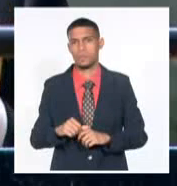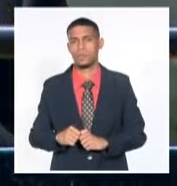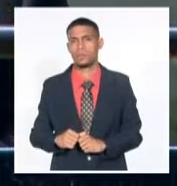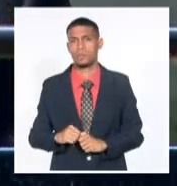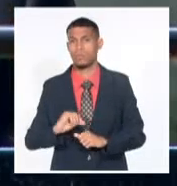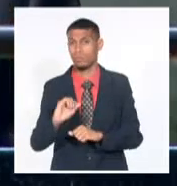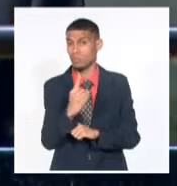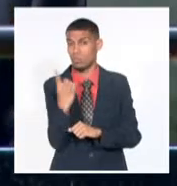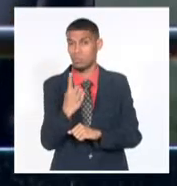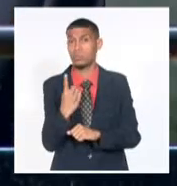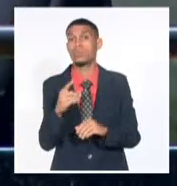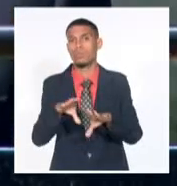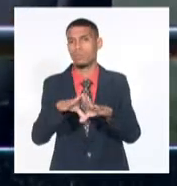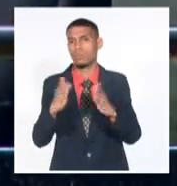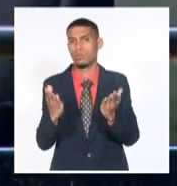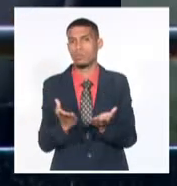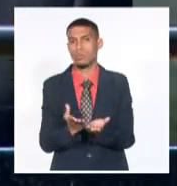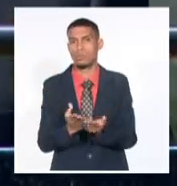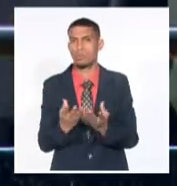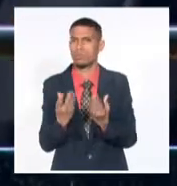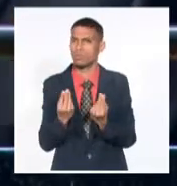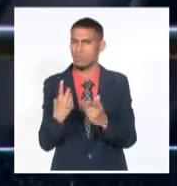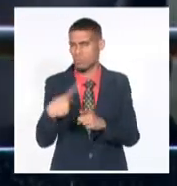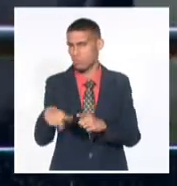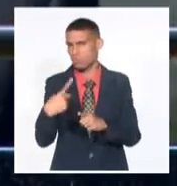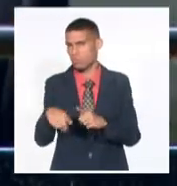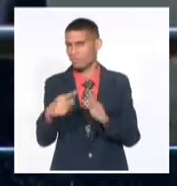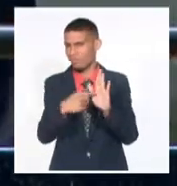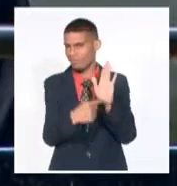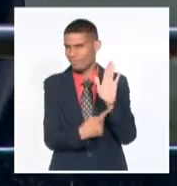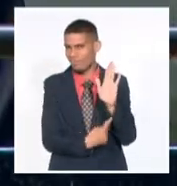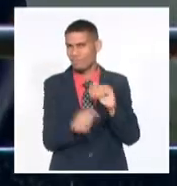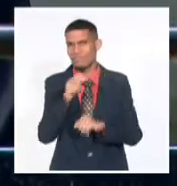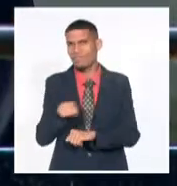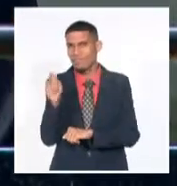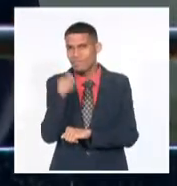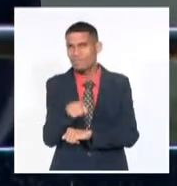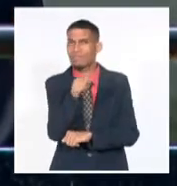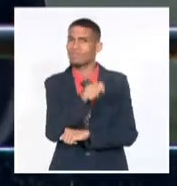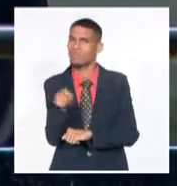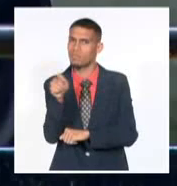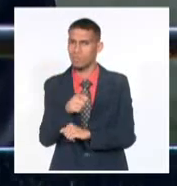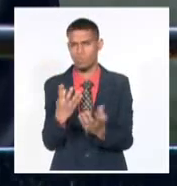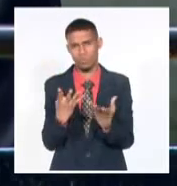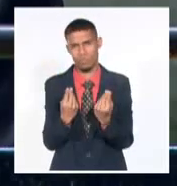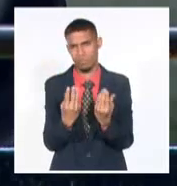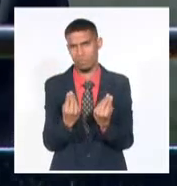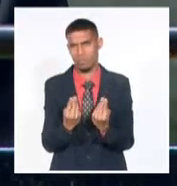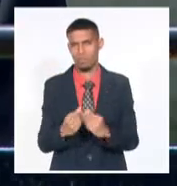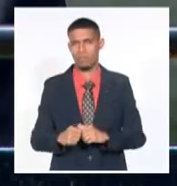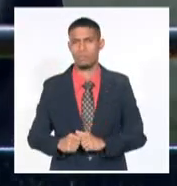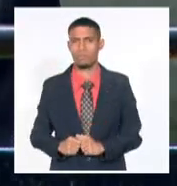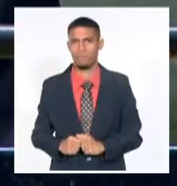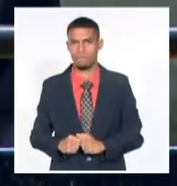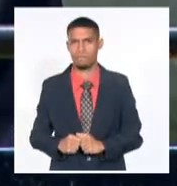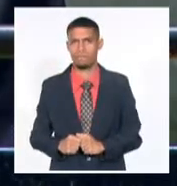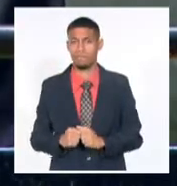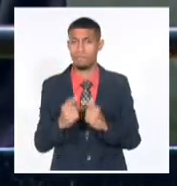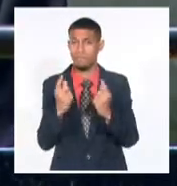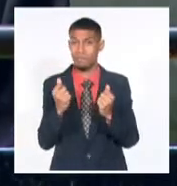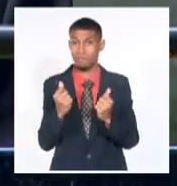el mundo, entre muchas otras prohibiciones y restricciones. En una